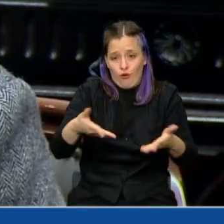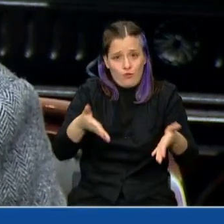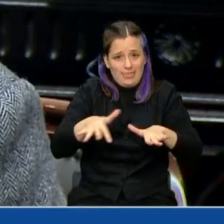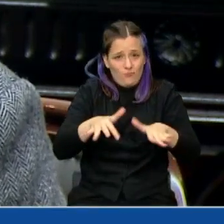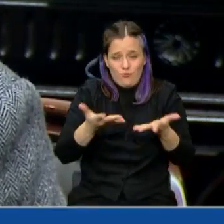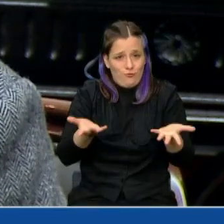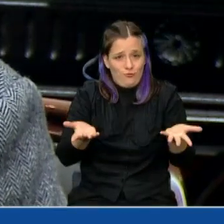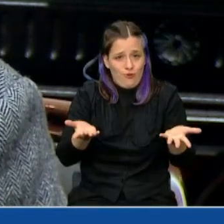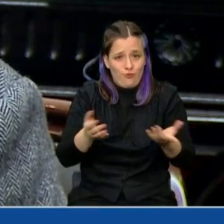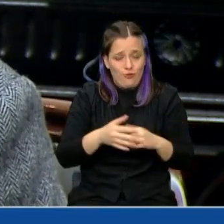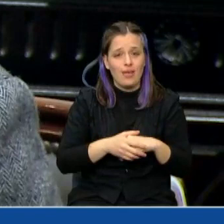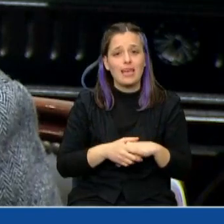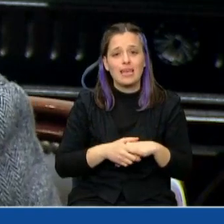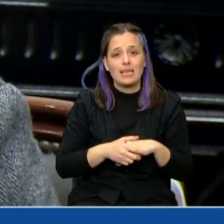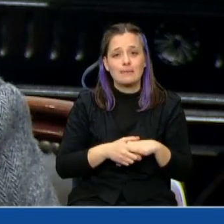incontrastable,